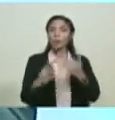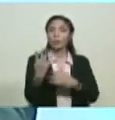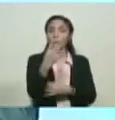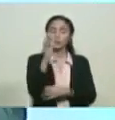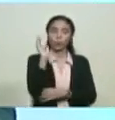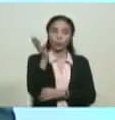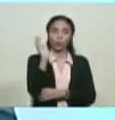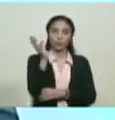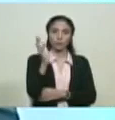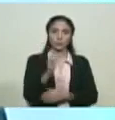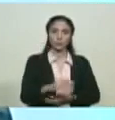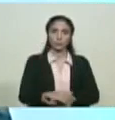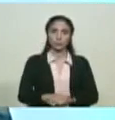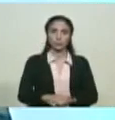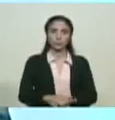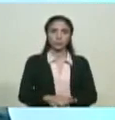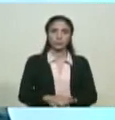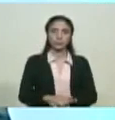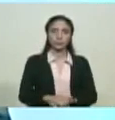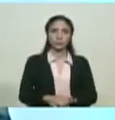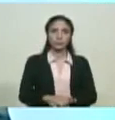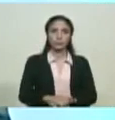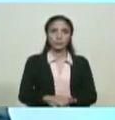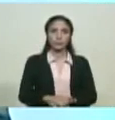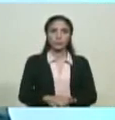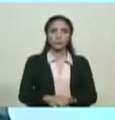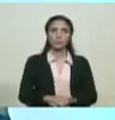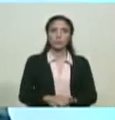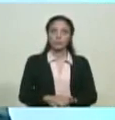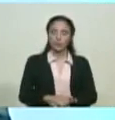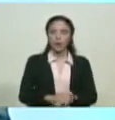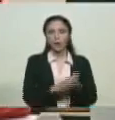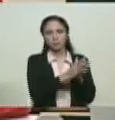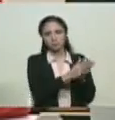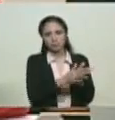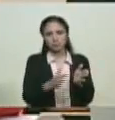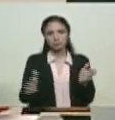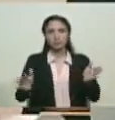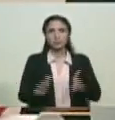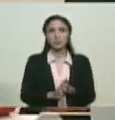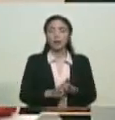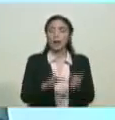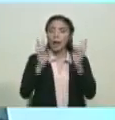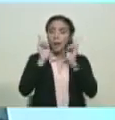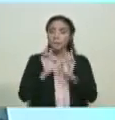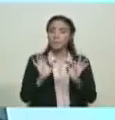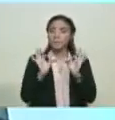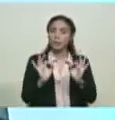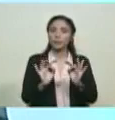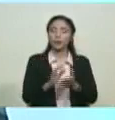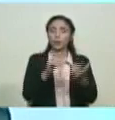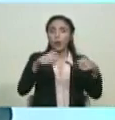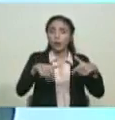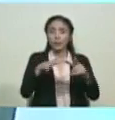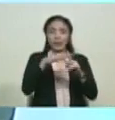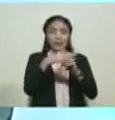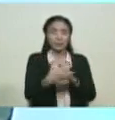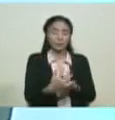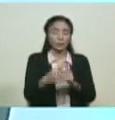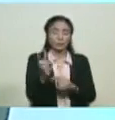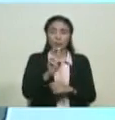respectivo hecho de manera como lo vamos a hacer impecable en la época en que se encuentra